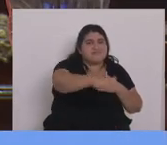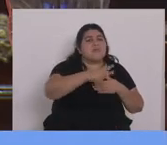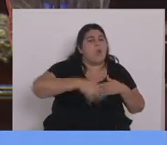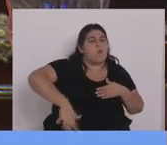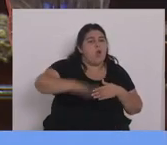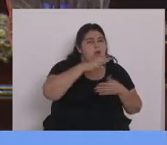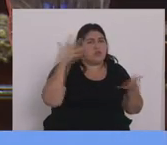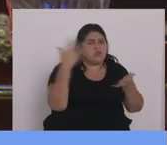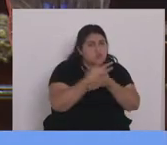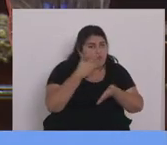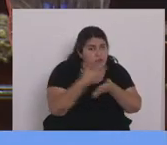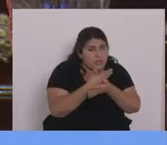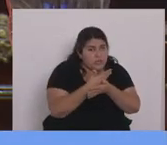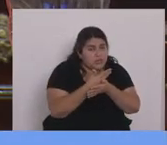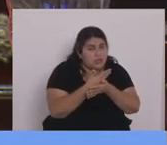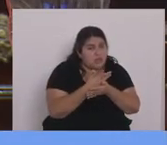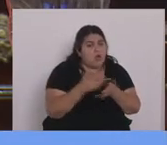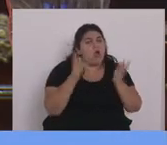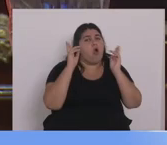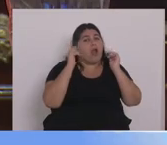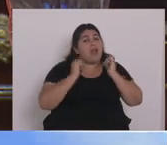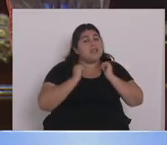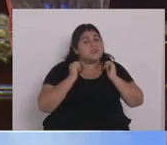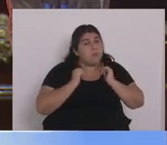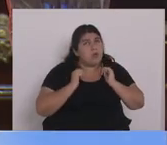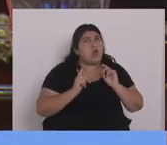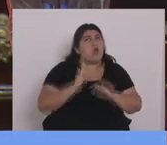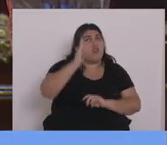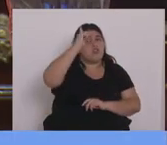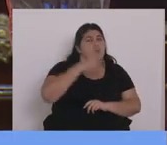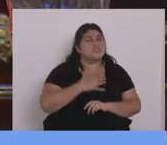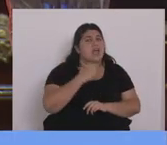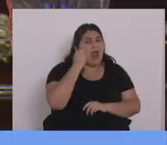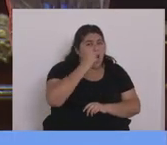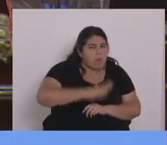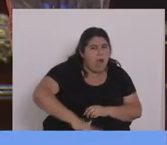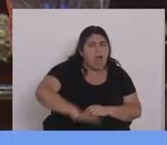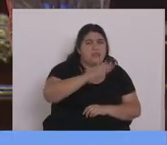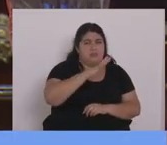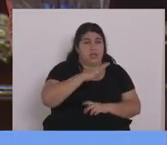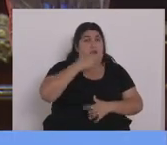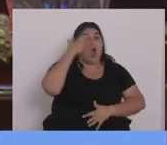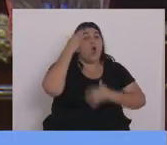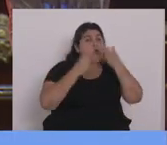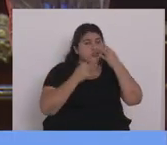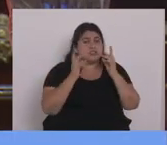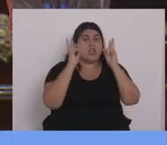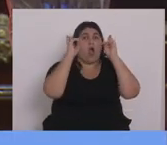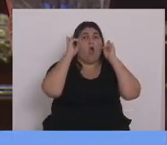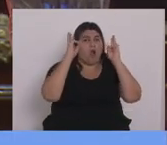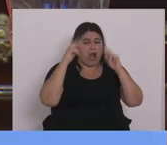tan sufriente de nuestro país, espero que Dios, la patria y una justicia que no sea la que hoy